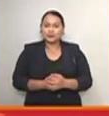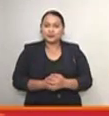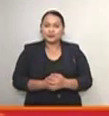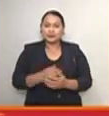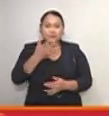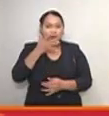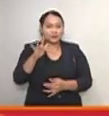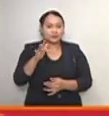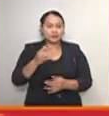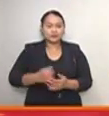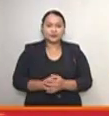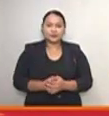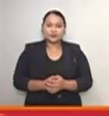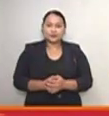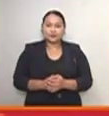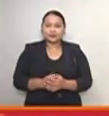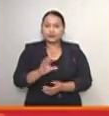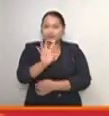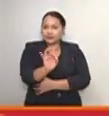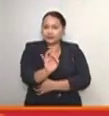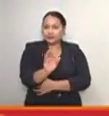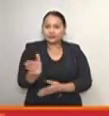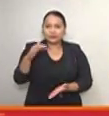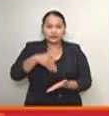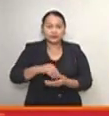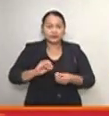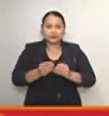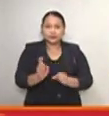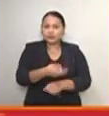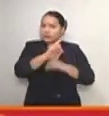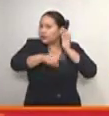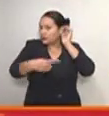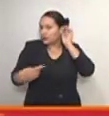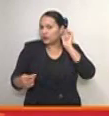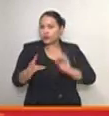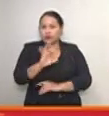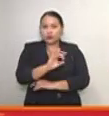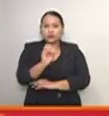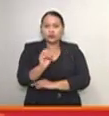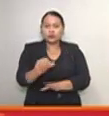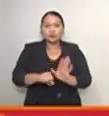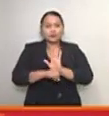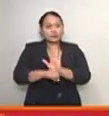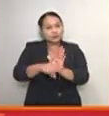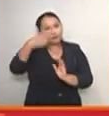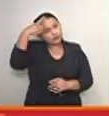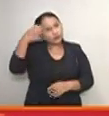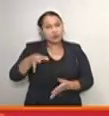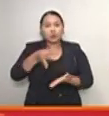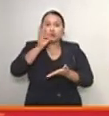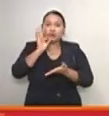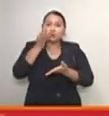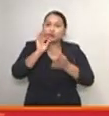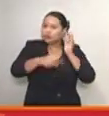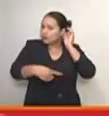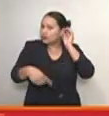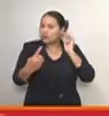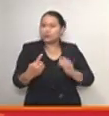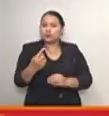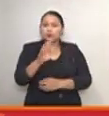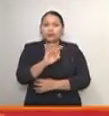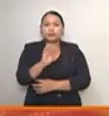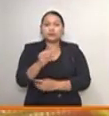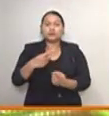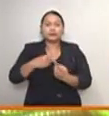suerte. Y ese es el 8. Reitero, el número ganador para la diaria es el 80, con su símbolo de sueños café. Y para más uno, 80